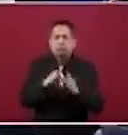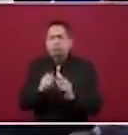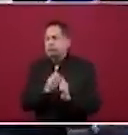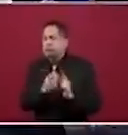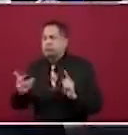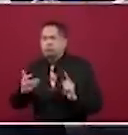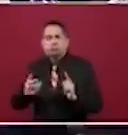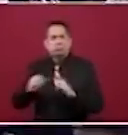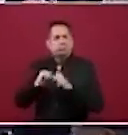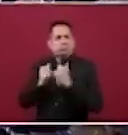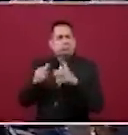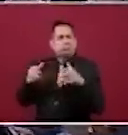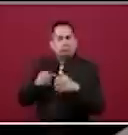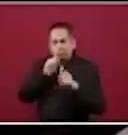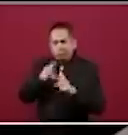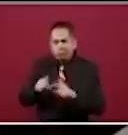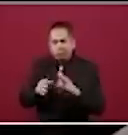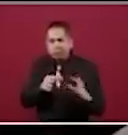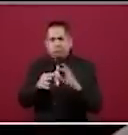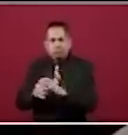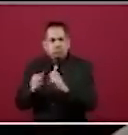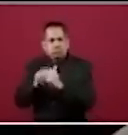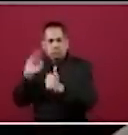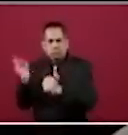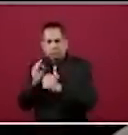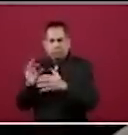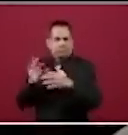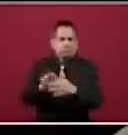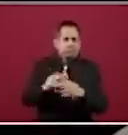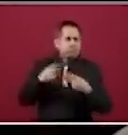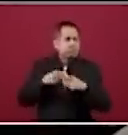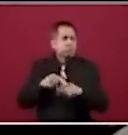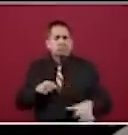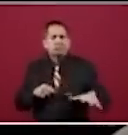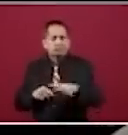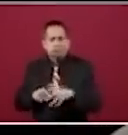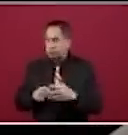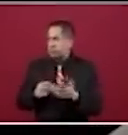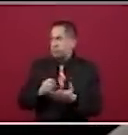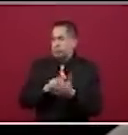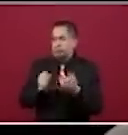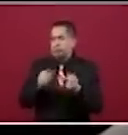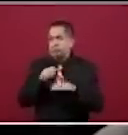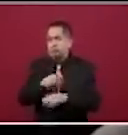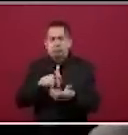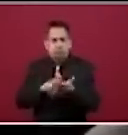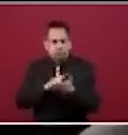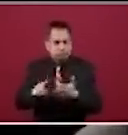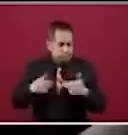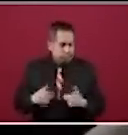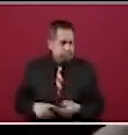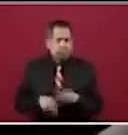con el resto de las organizaciones que también son vínculo entre la federación y la ciudadanía, muchas de ellas en materia de derechos